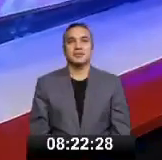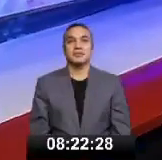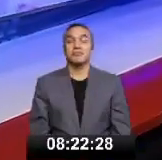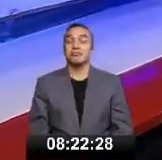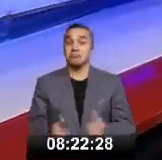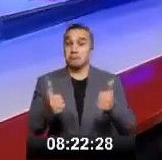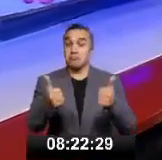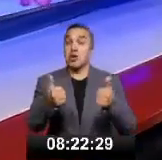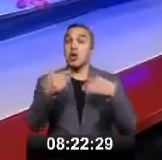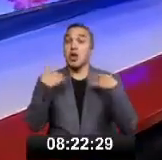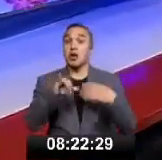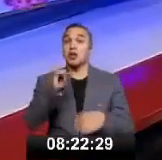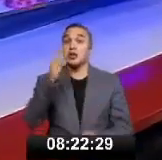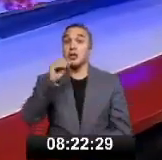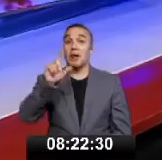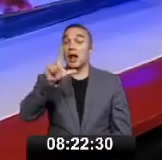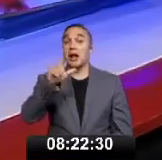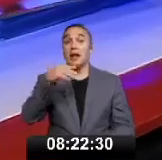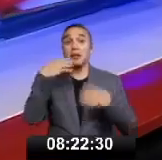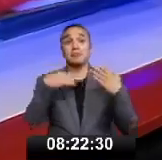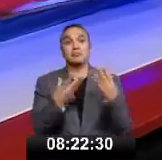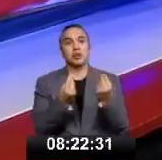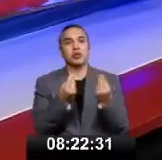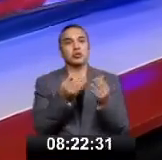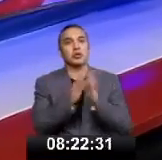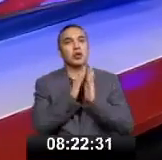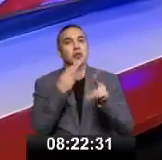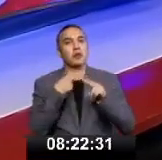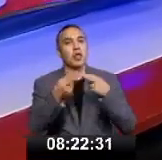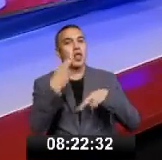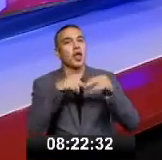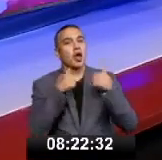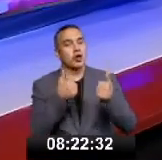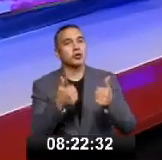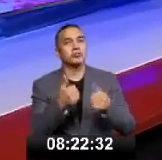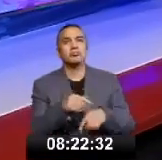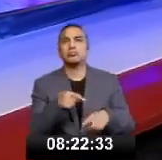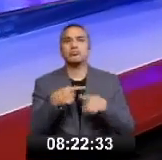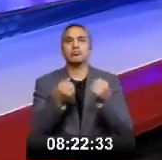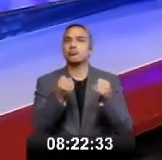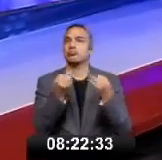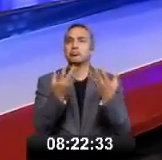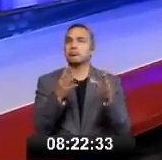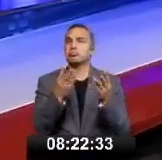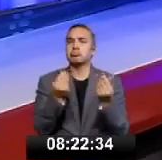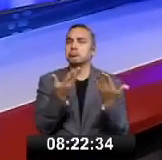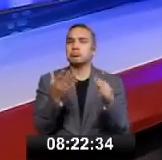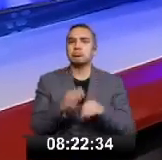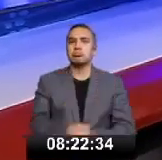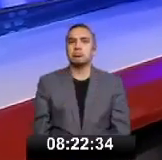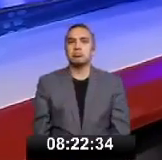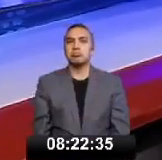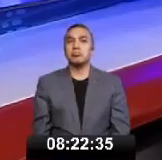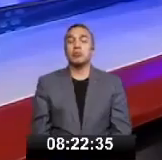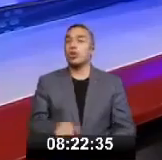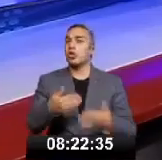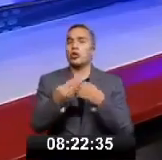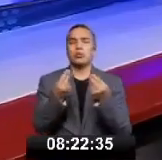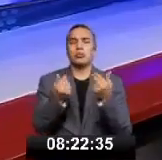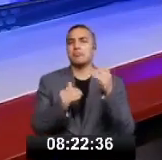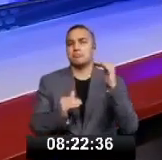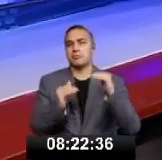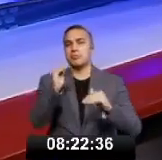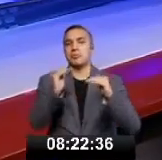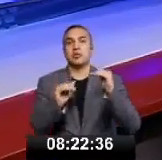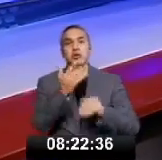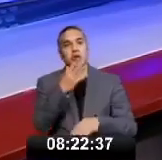Gran aporte de Isabel y seguramente tendrá muchos pedidos. ¿Desde cuánto empiezan los valores hasta dónde, Saskia? Hay muñecas. De todo un poco,